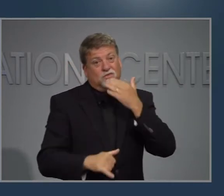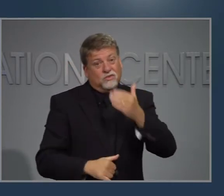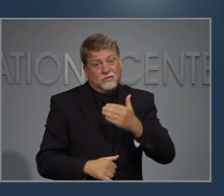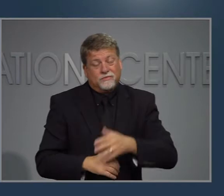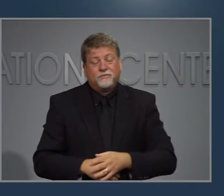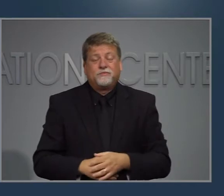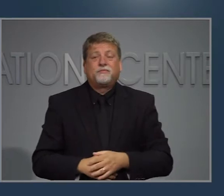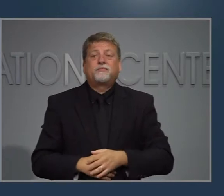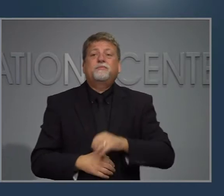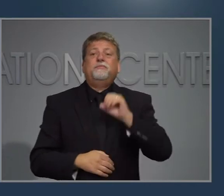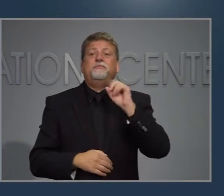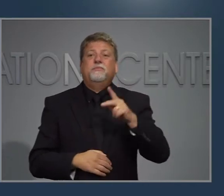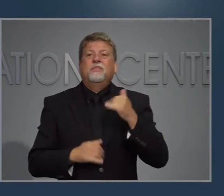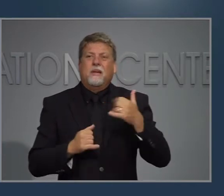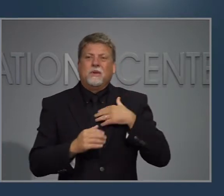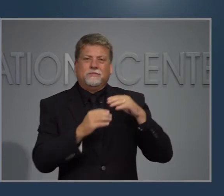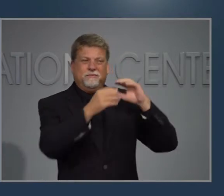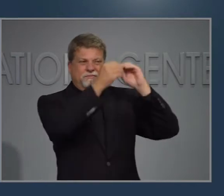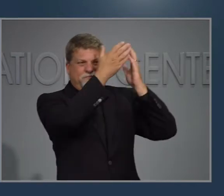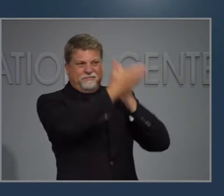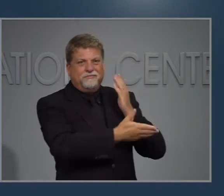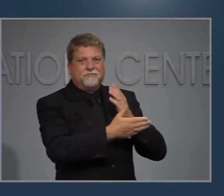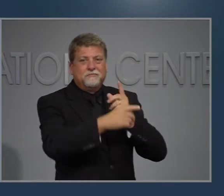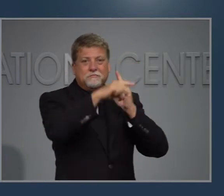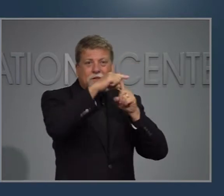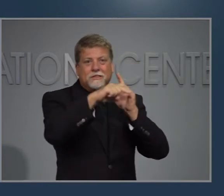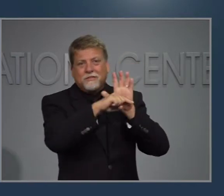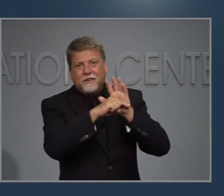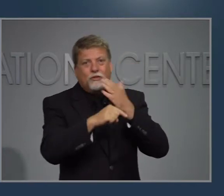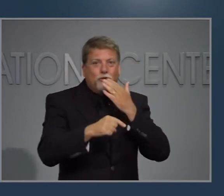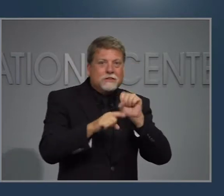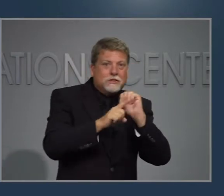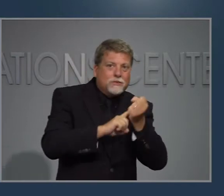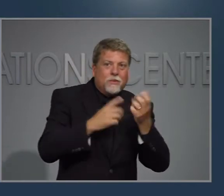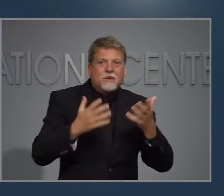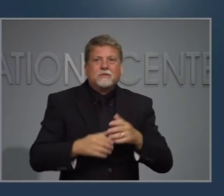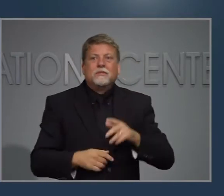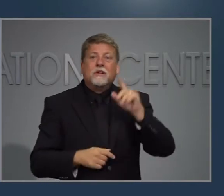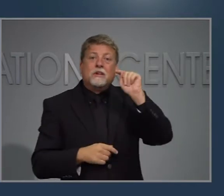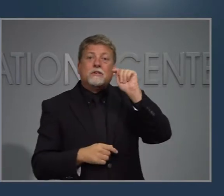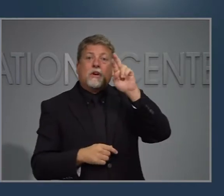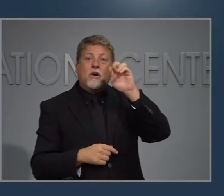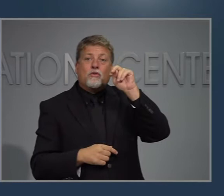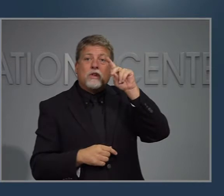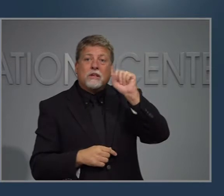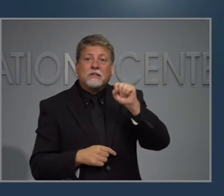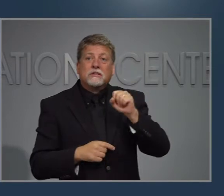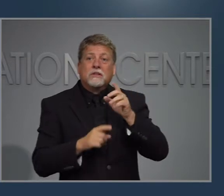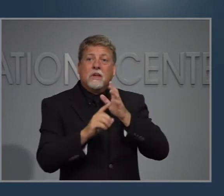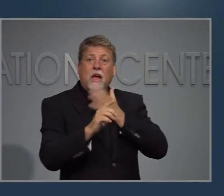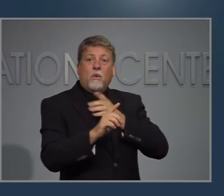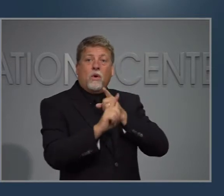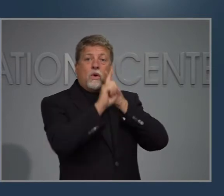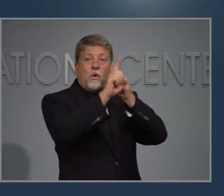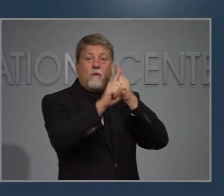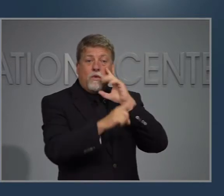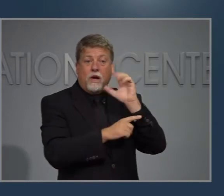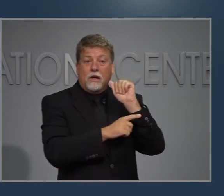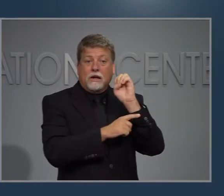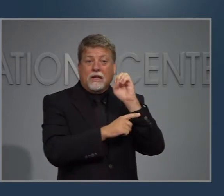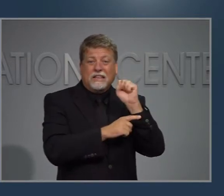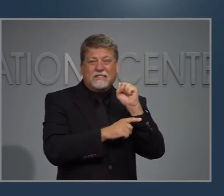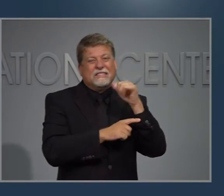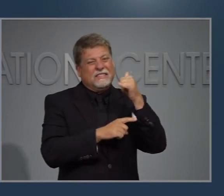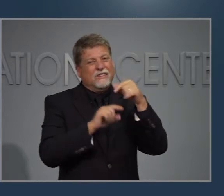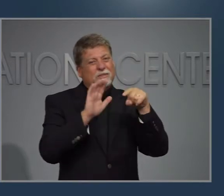siguen elevados y le damos una línea amarilla. La trayectoria del estado de los casos confirmados por el laboratorio está